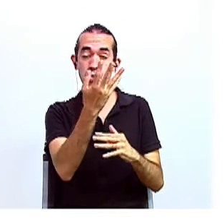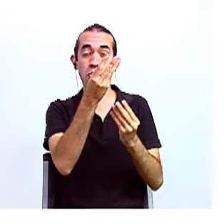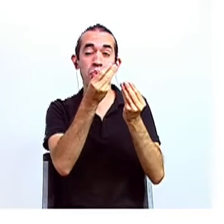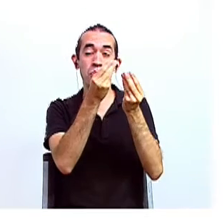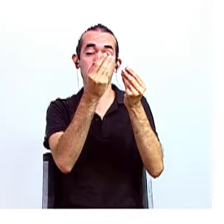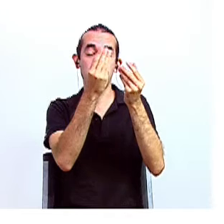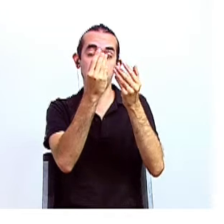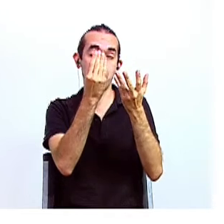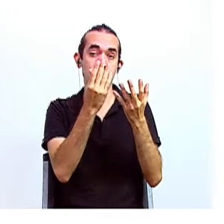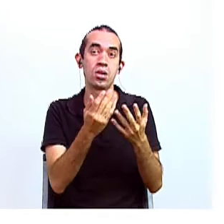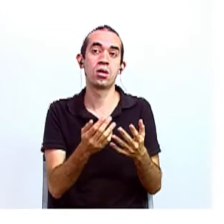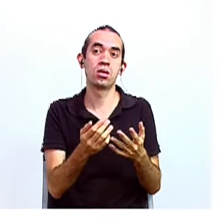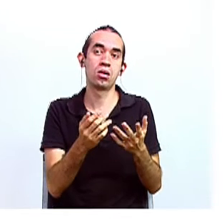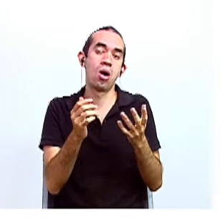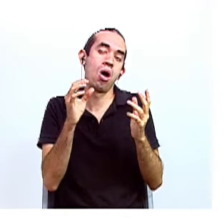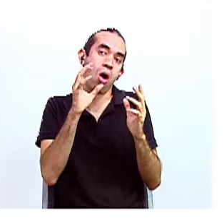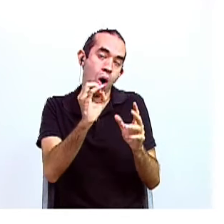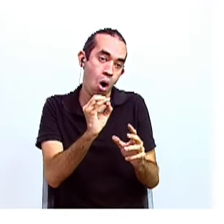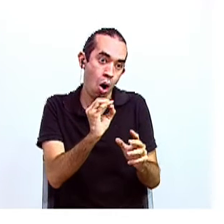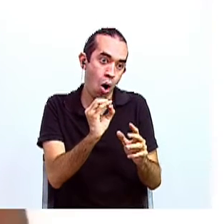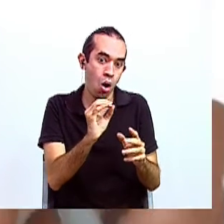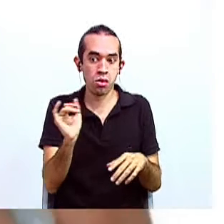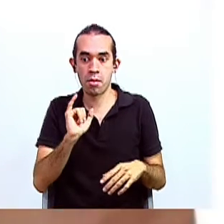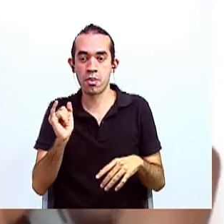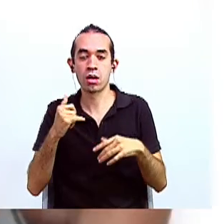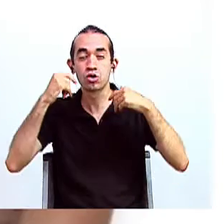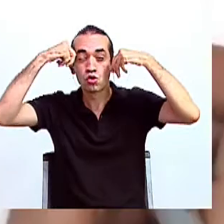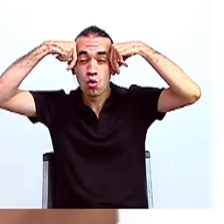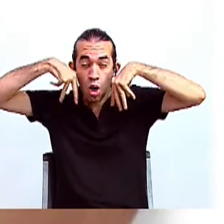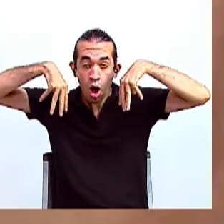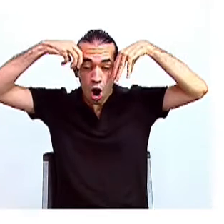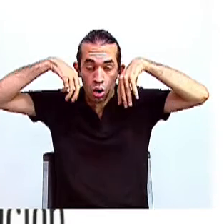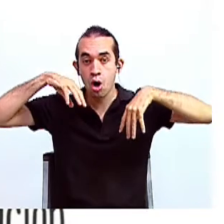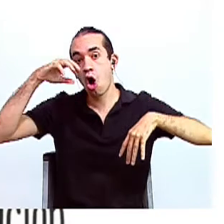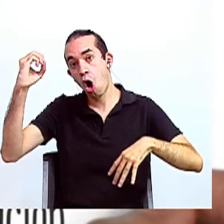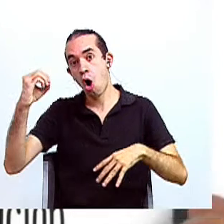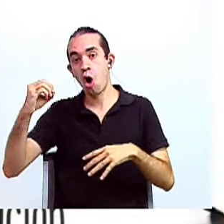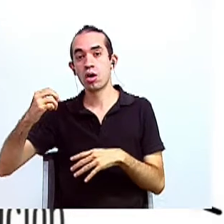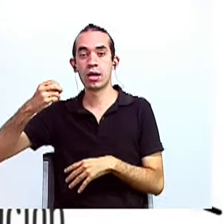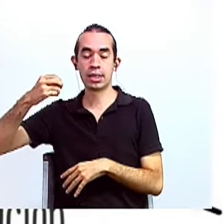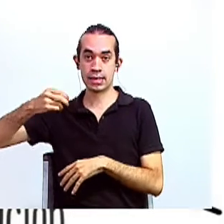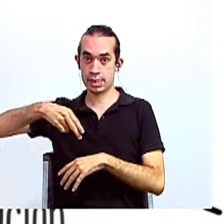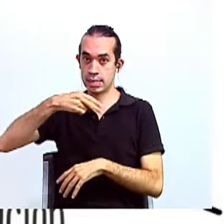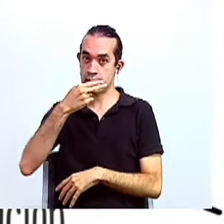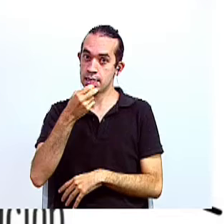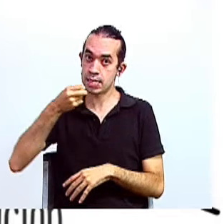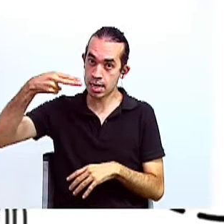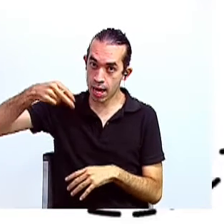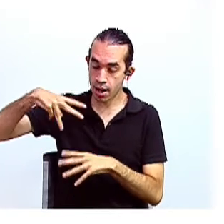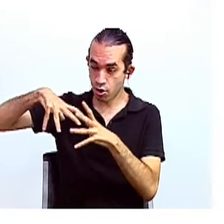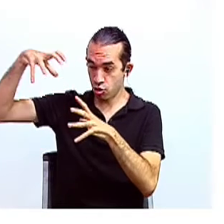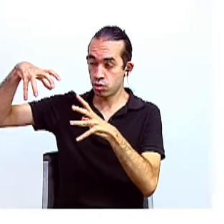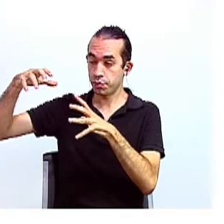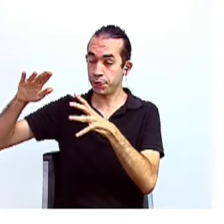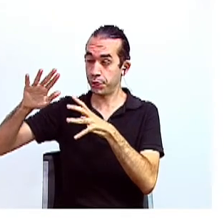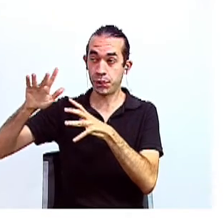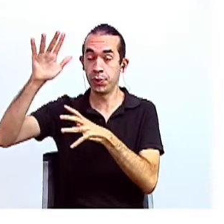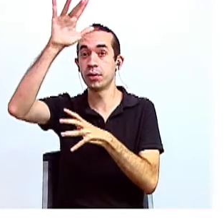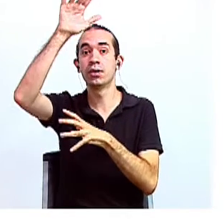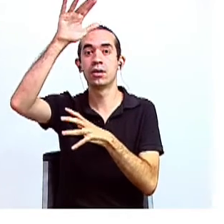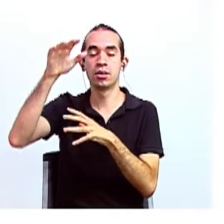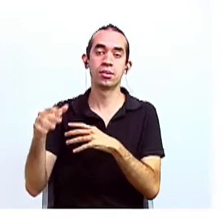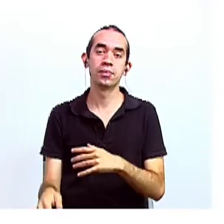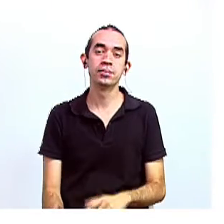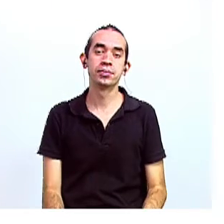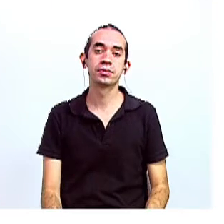directa, transpiración de plantas y animales o sublimación. A medida que se eleva el aire